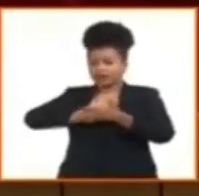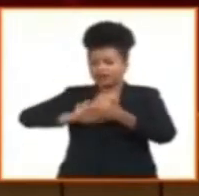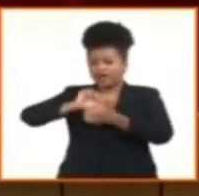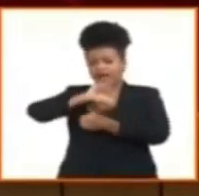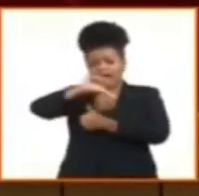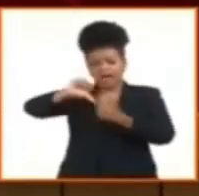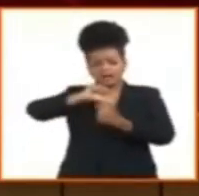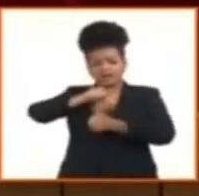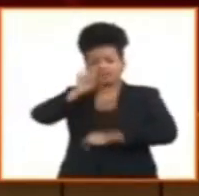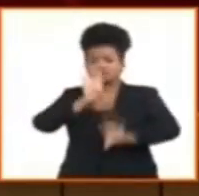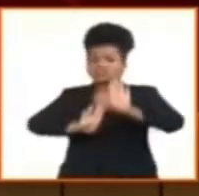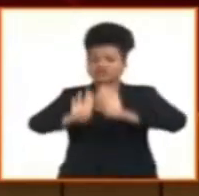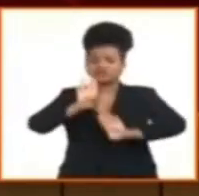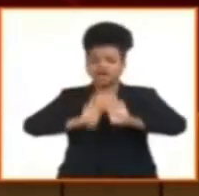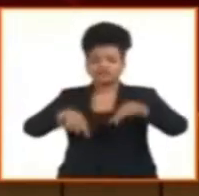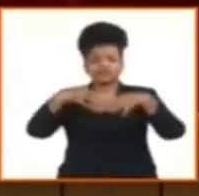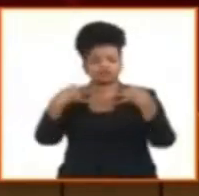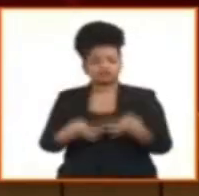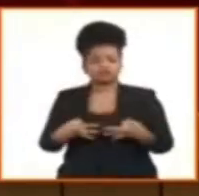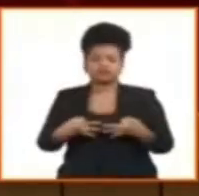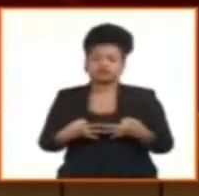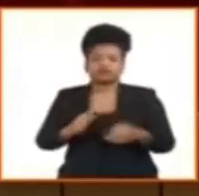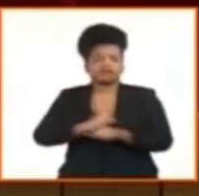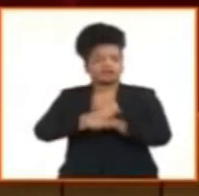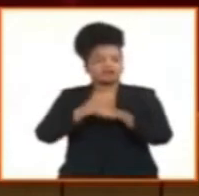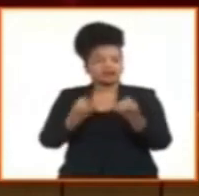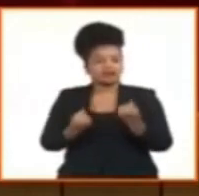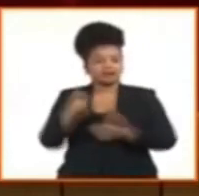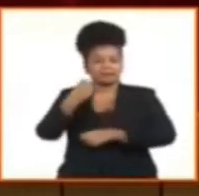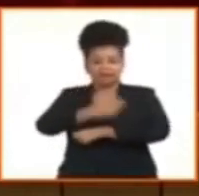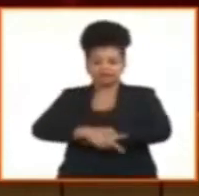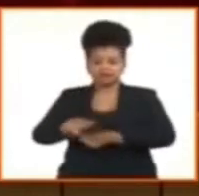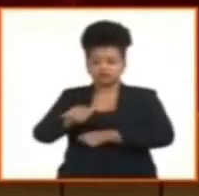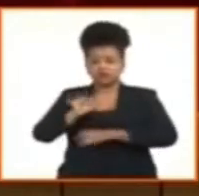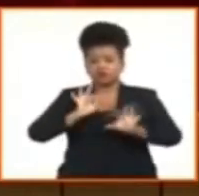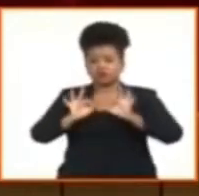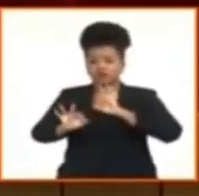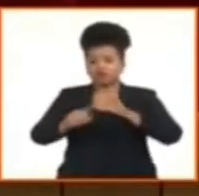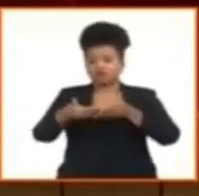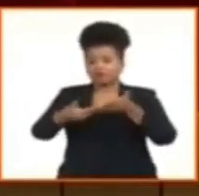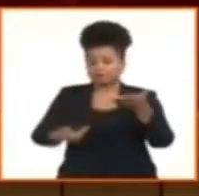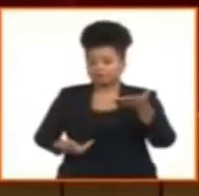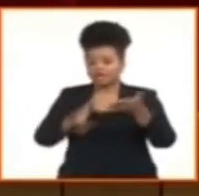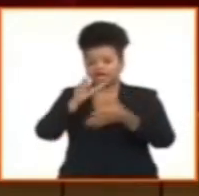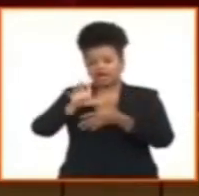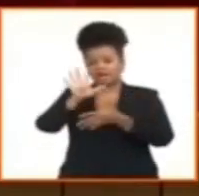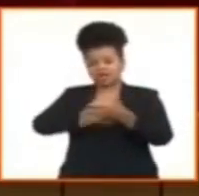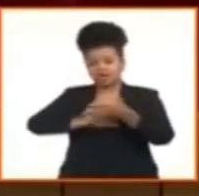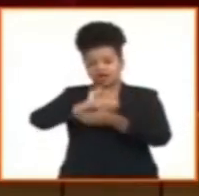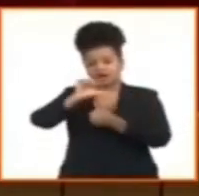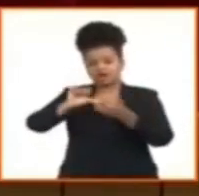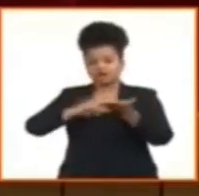verdadera y definitiva soberanía de nuestras naciones y la salvaguarda de la Proclama de América Latina y el Caribe como zona de